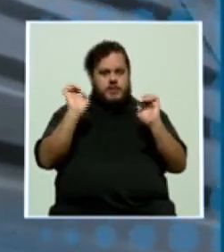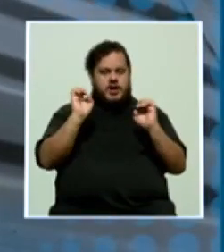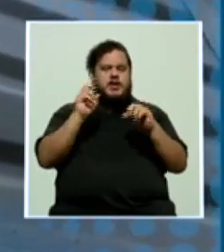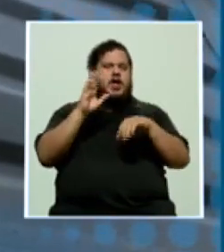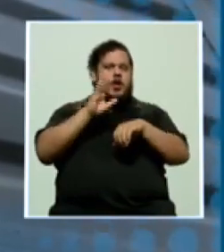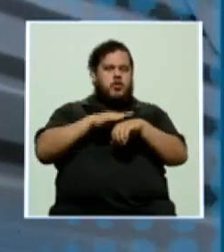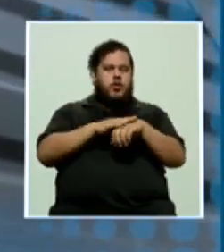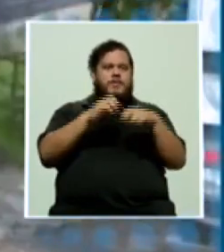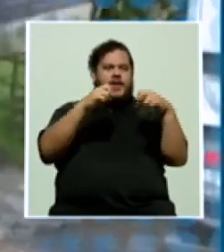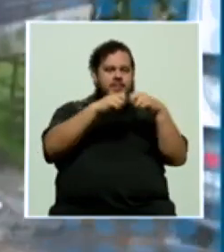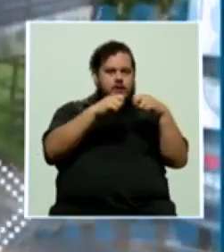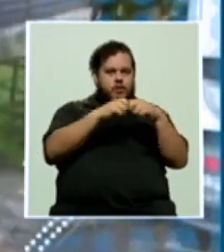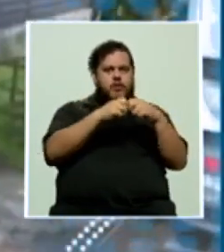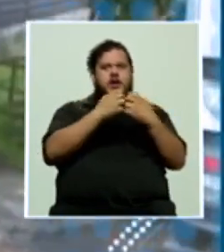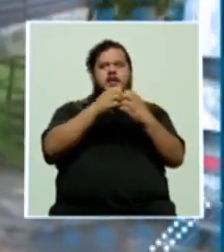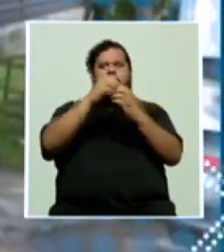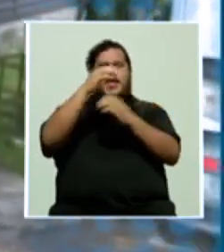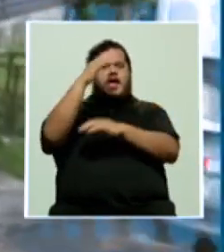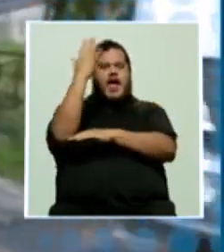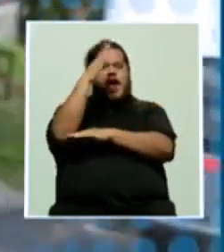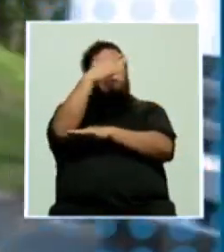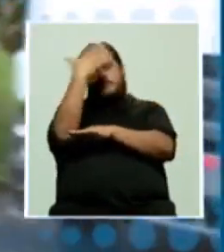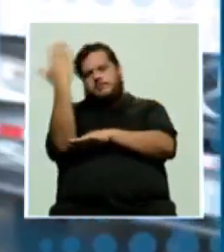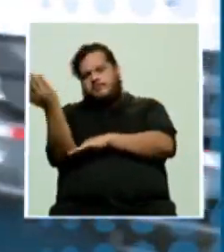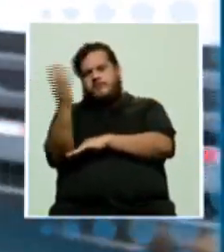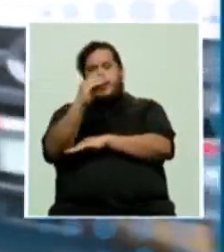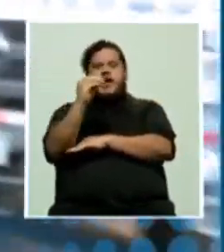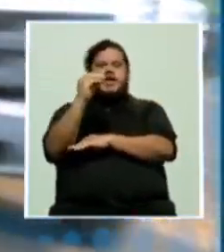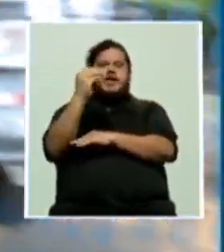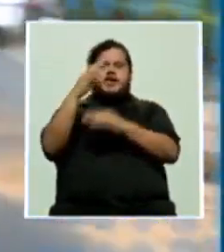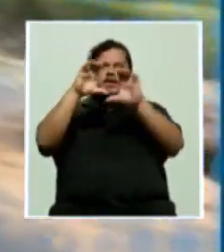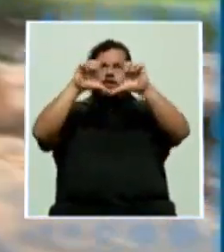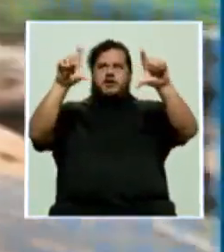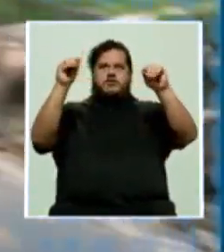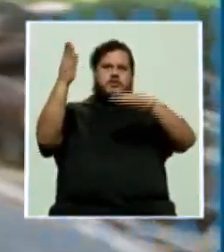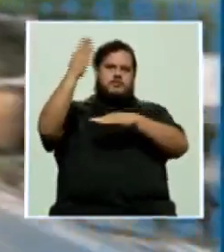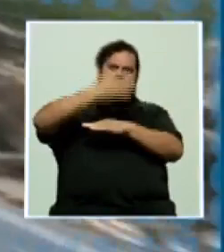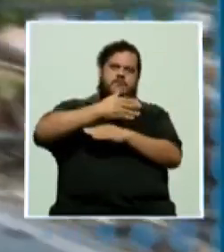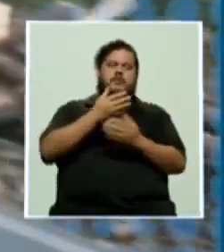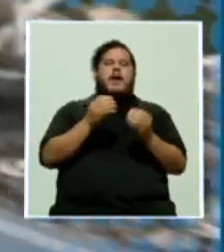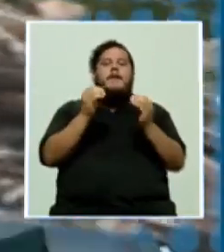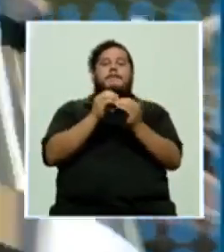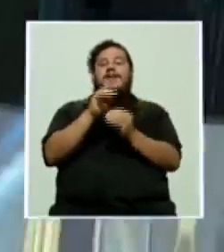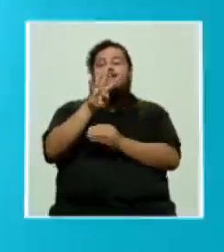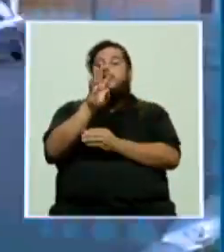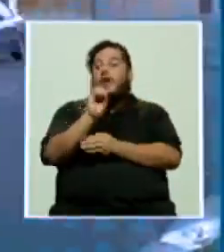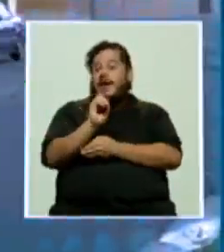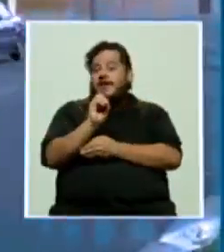cortocircuitos, caída de árboles y rótulos. En la Compañía Nacional de Fuerza y Luz atendieron más de 40 averías.